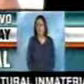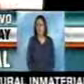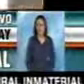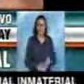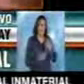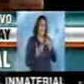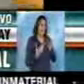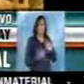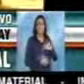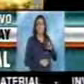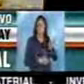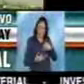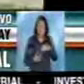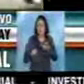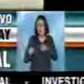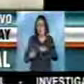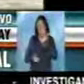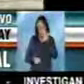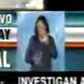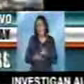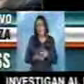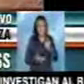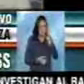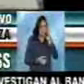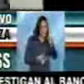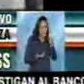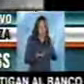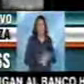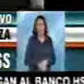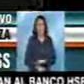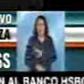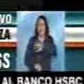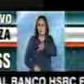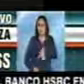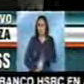hablando de otra cosa. Sí, yo sé que estamos hablando de otra cosa, pero es una curiosidad, pues, ya